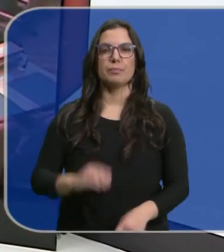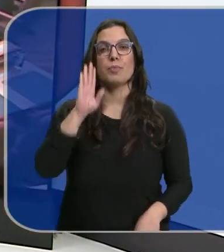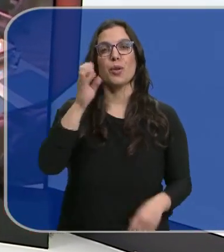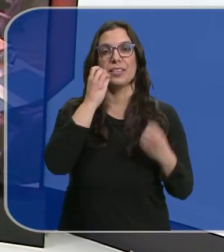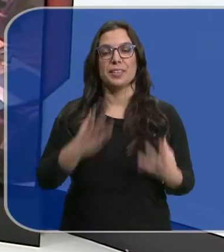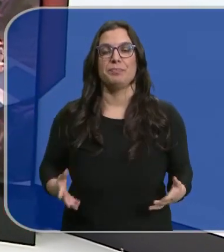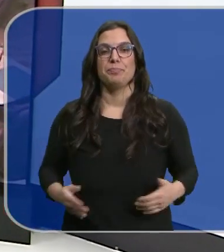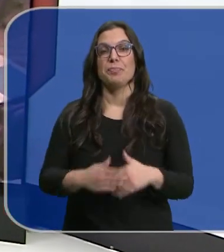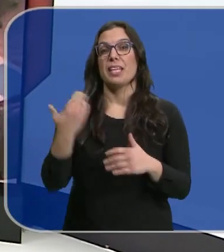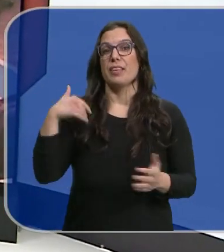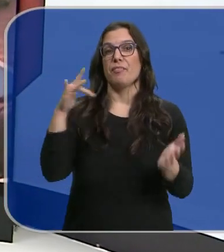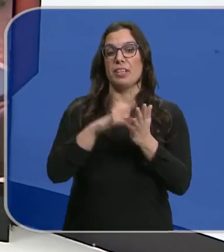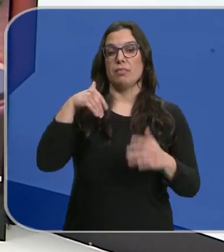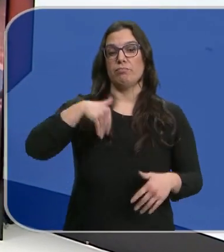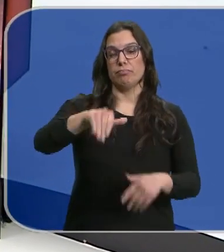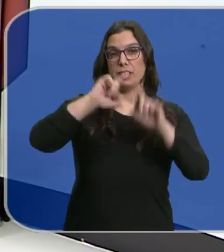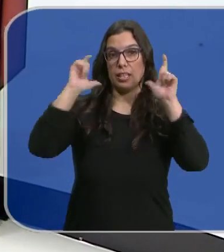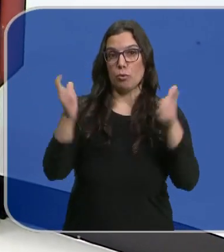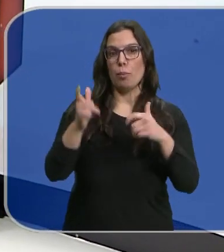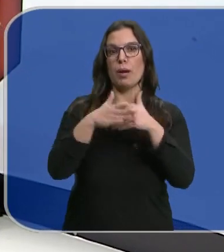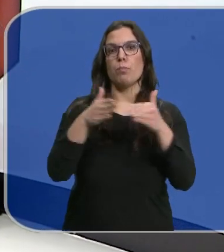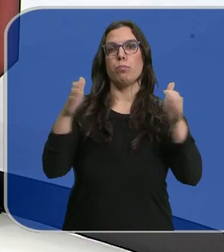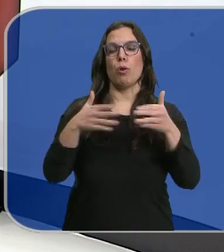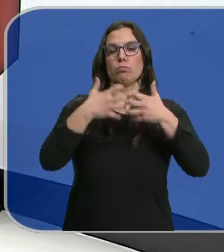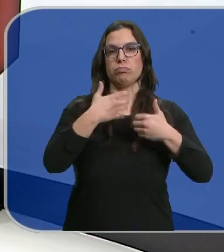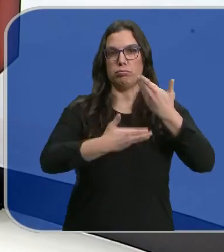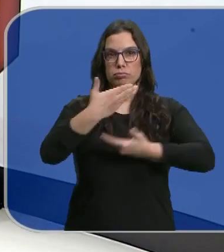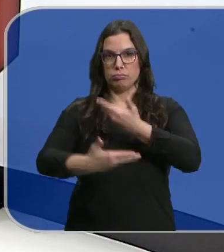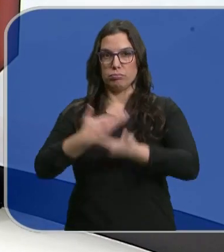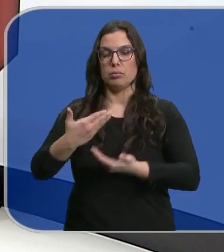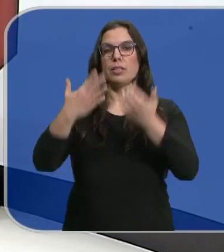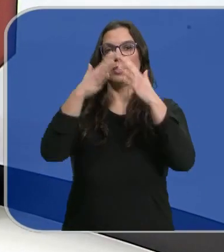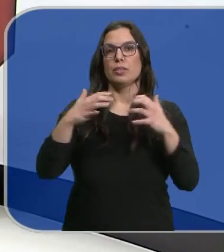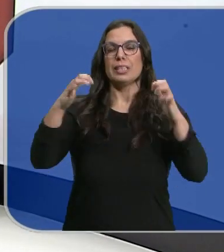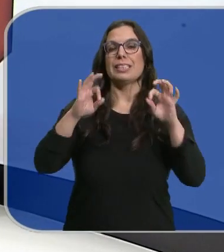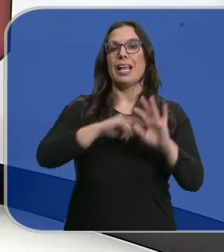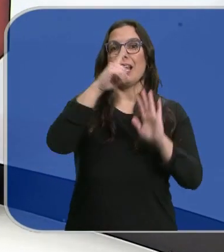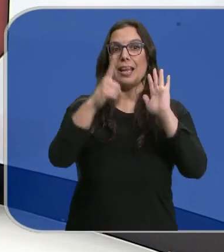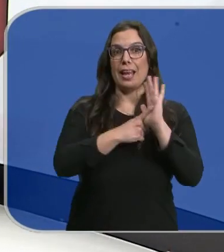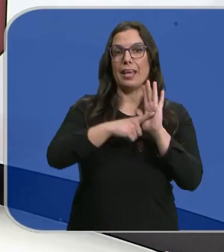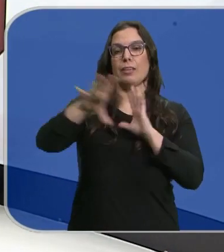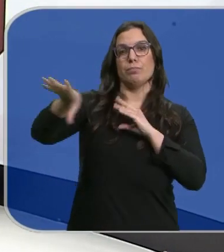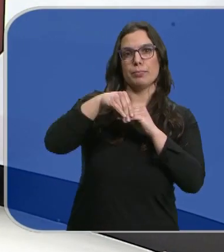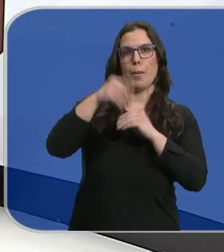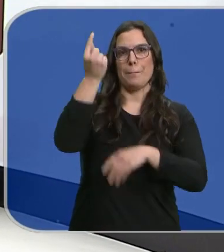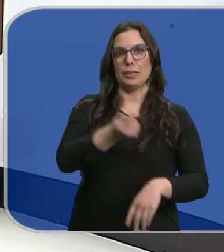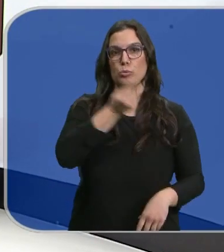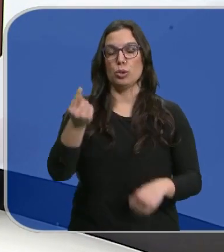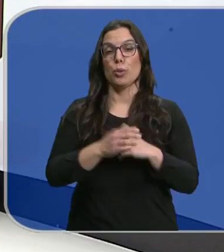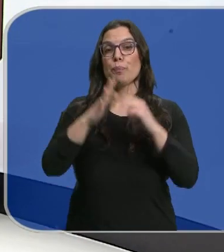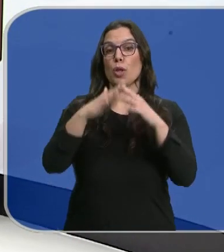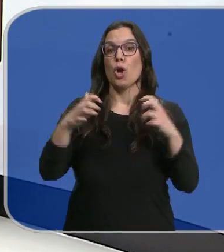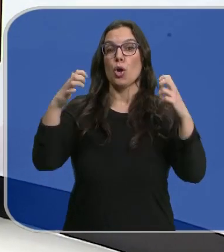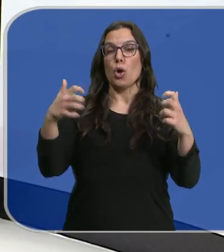Hola, ¿cómo están? Ya hay fecha para el Pleno que reinicia la tramitación parlamentaria de la ley que acompaña a los presupuestos. Las